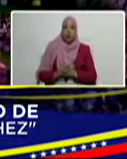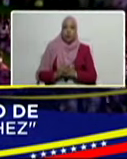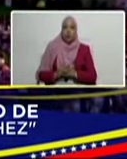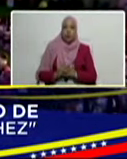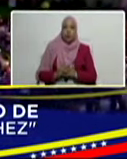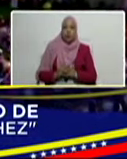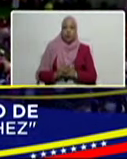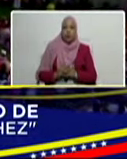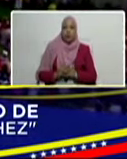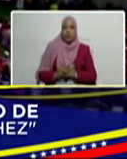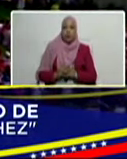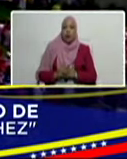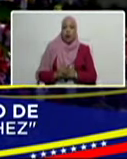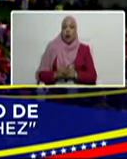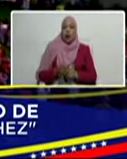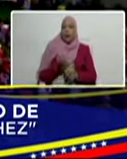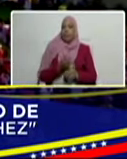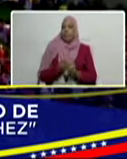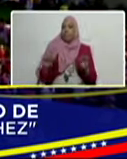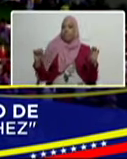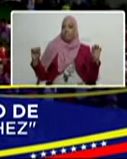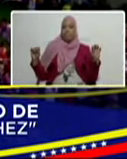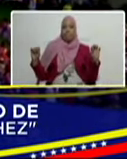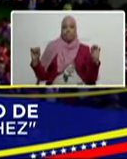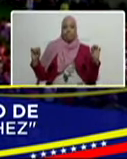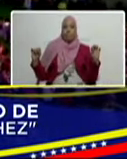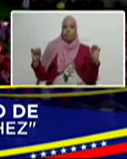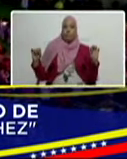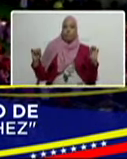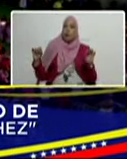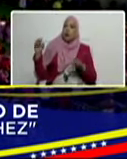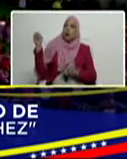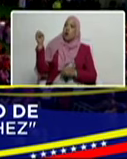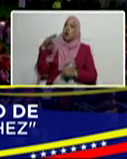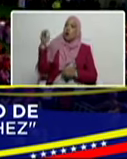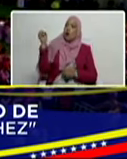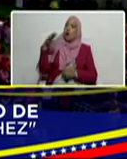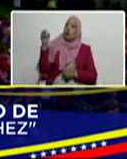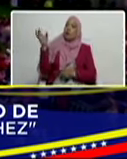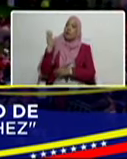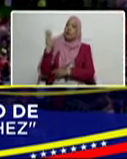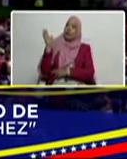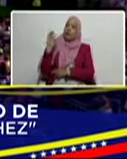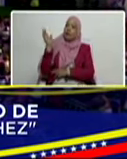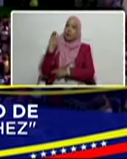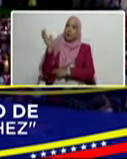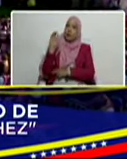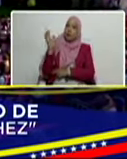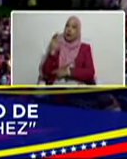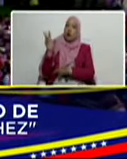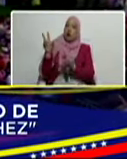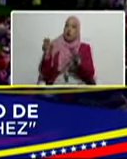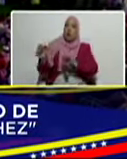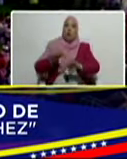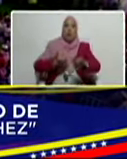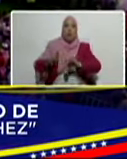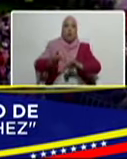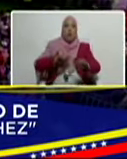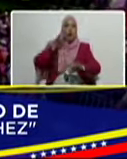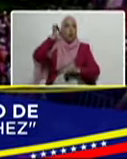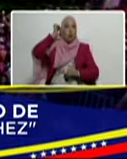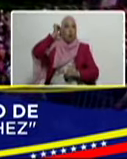Pero fue imposible hacer la asamblea que pensábamos para lanzar el nuevo movimiento de